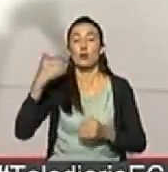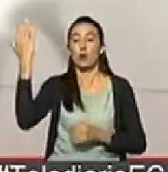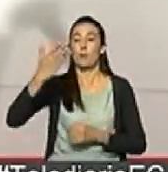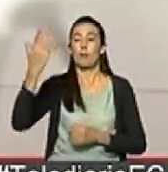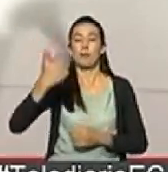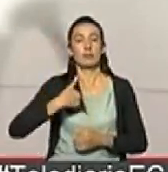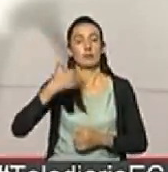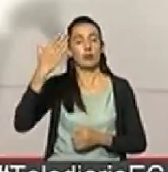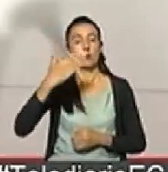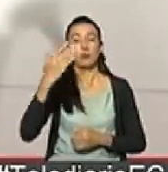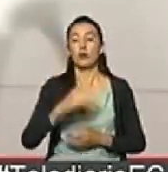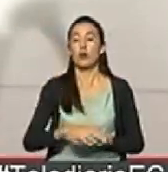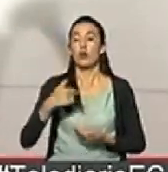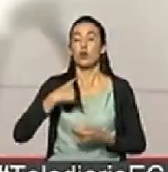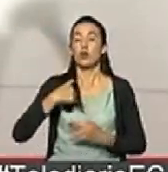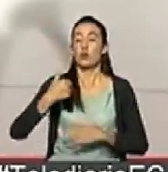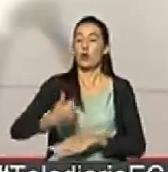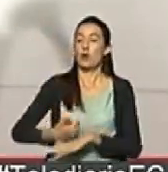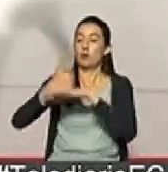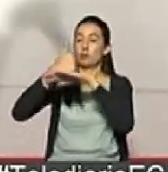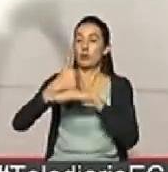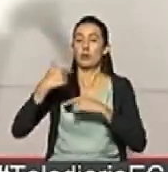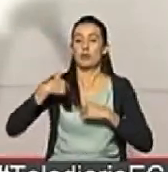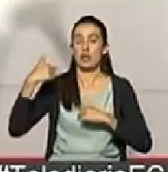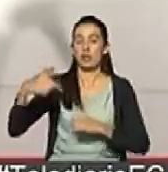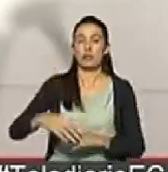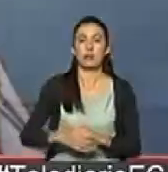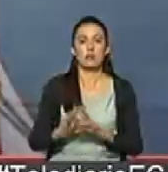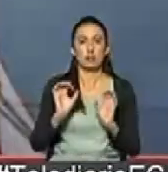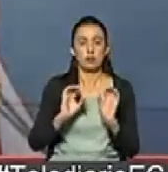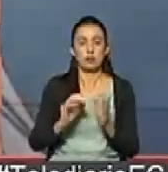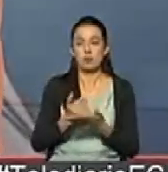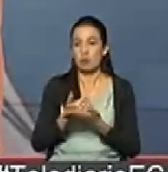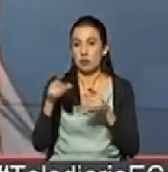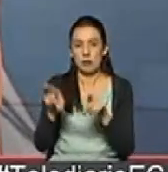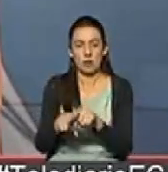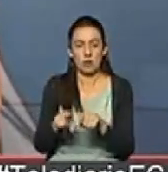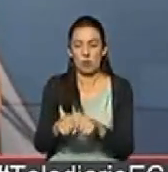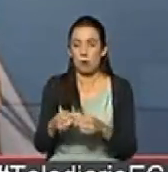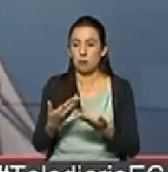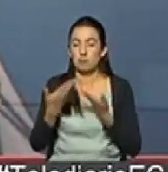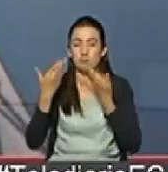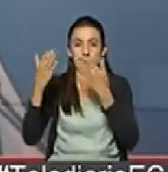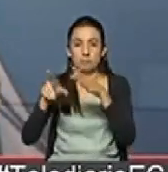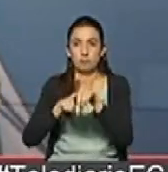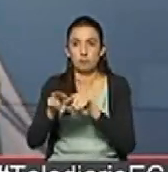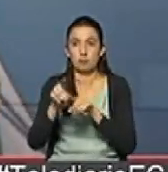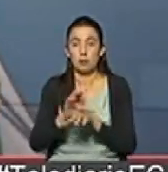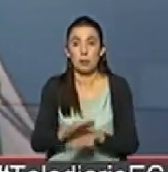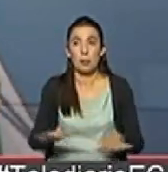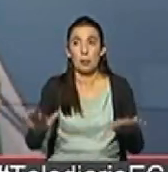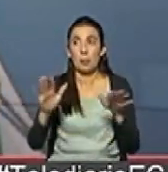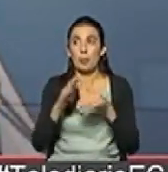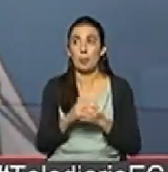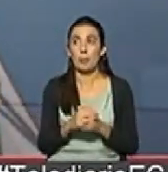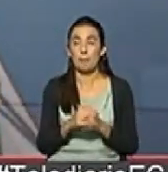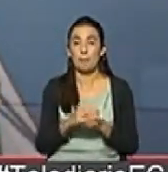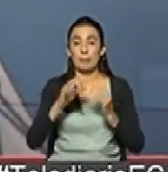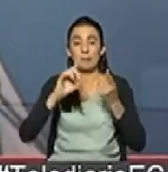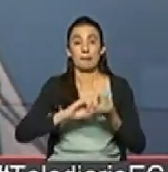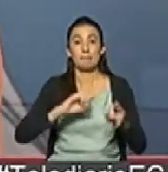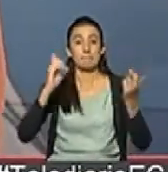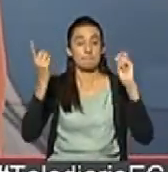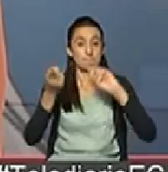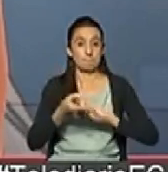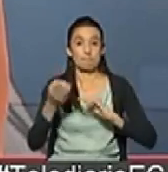autoridad, sino una autoridad, la autoridad es para servir. Y los temas que se deben tener mayor cuidado, por ejemplo, el tema de cambios de